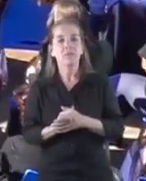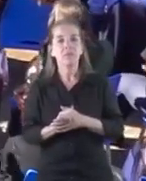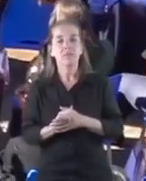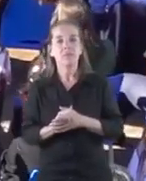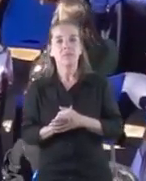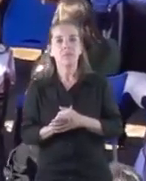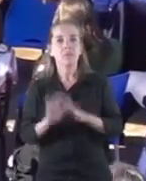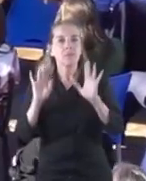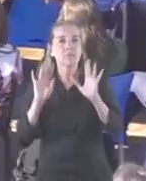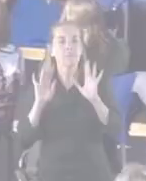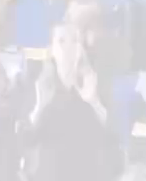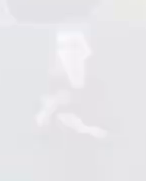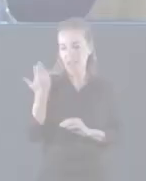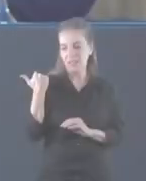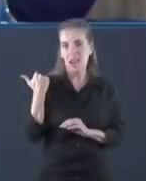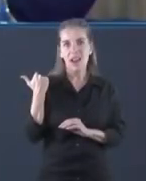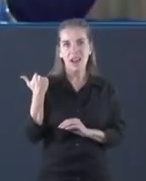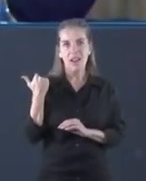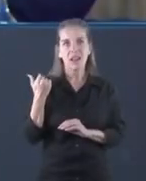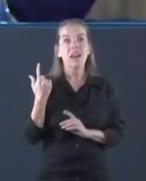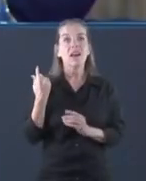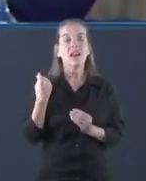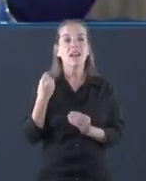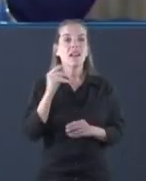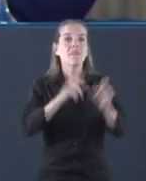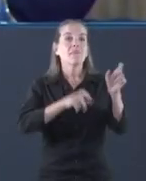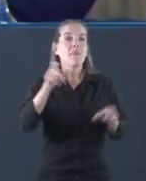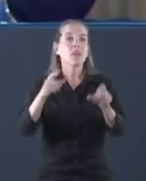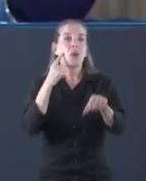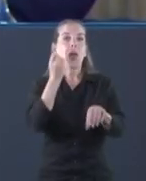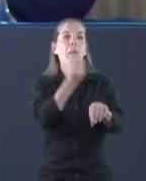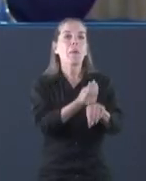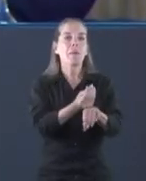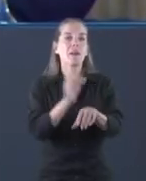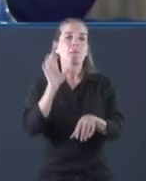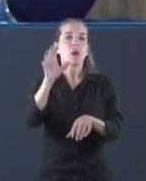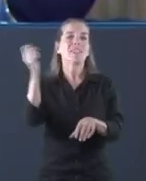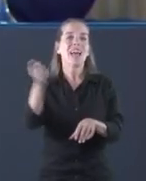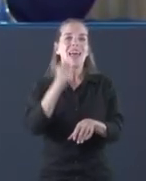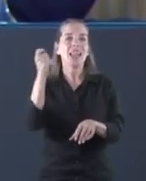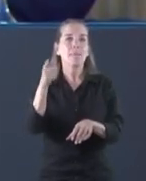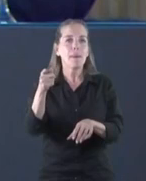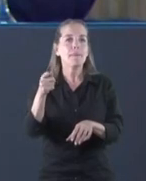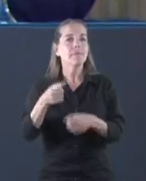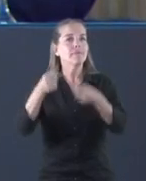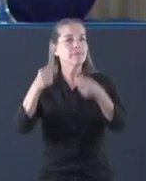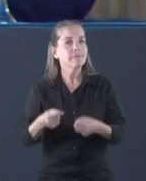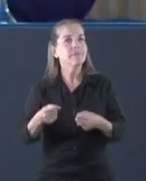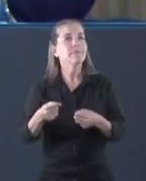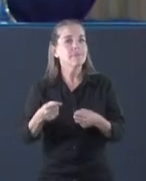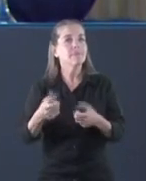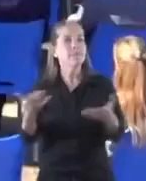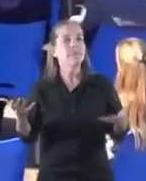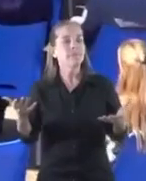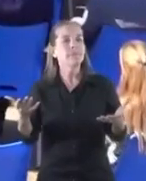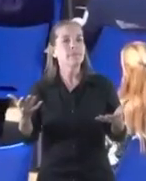más allá de las necesidades que pueden tener. La ciudadanía de la provincia de La Pampa ha ratificado una vez más.